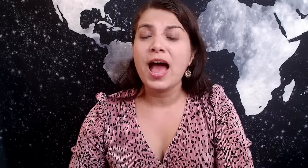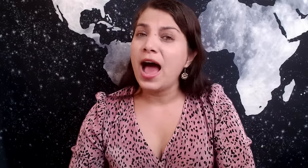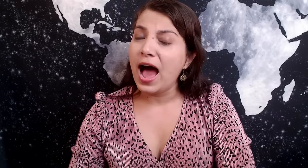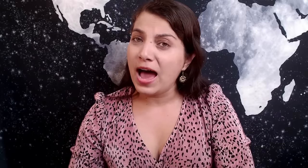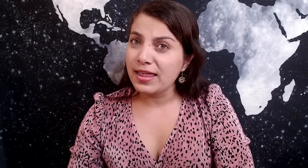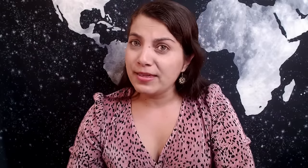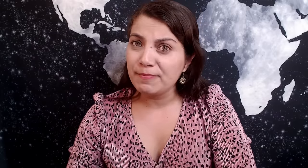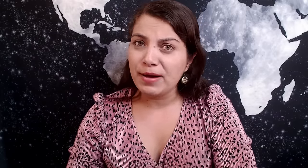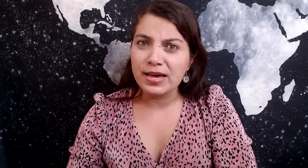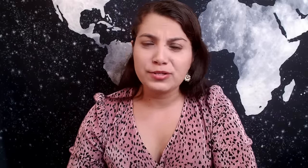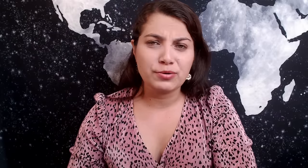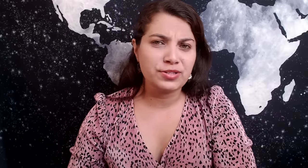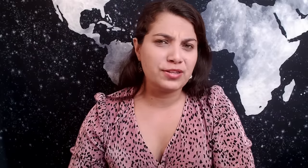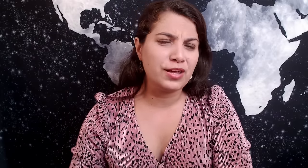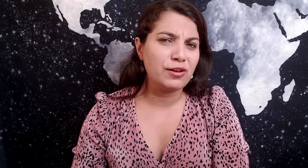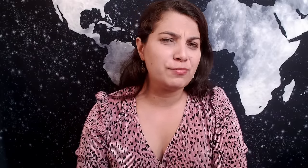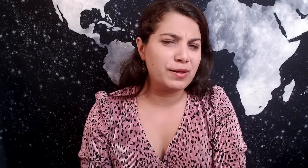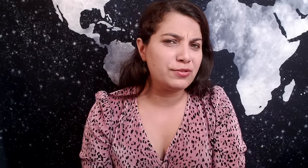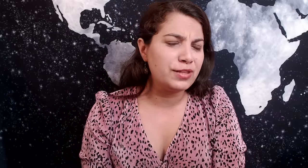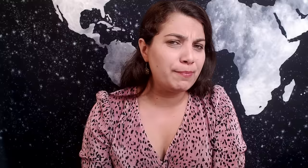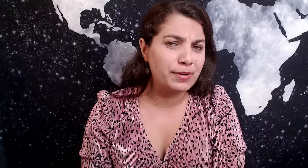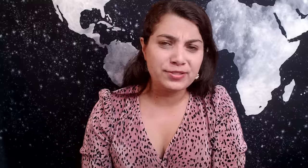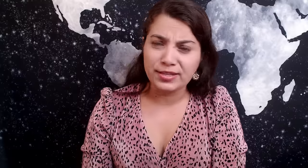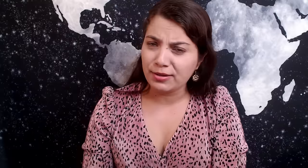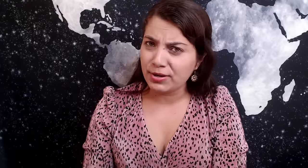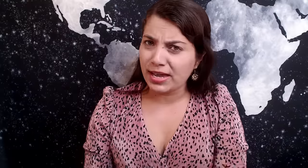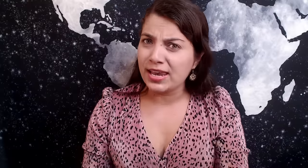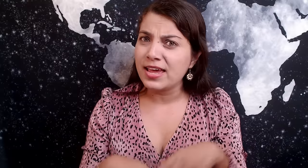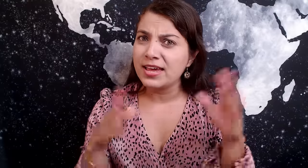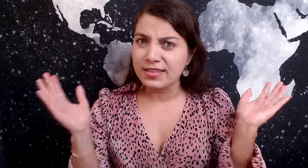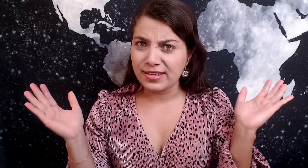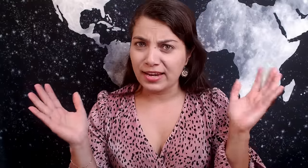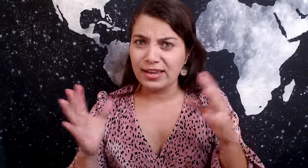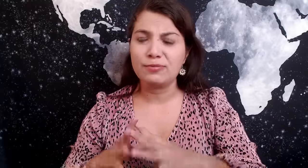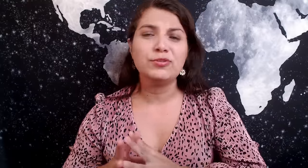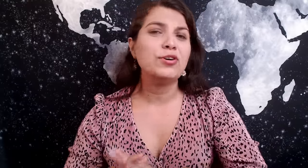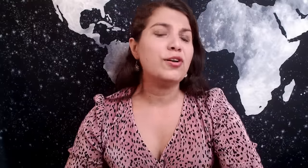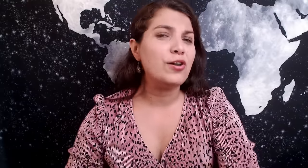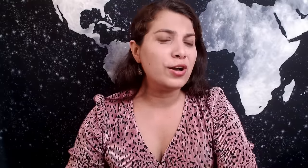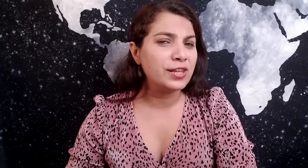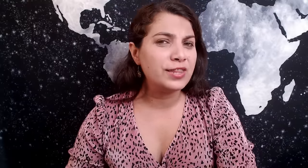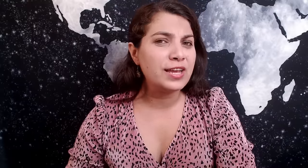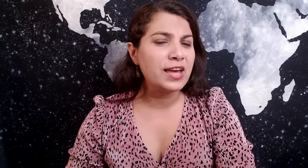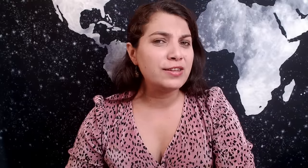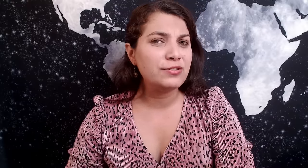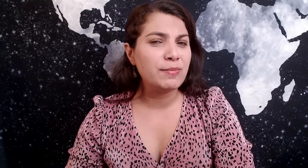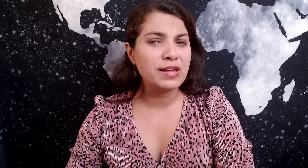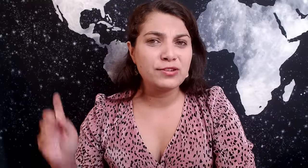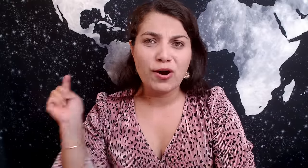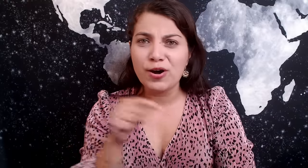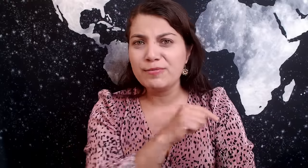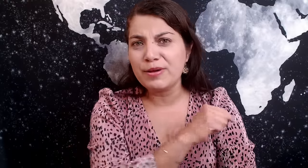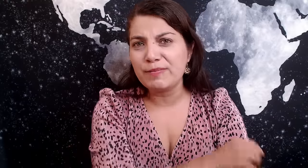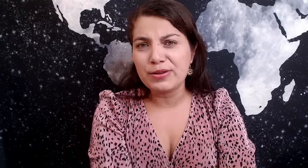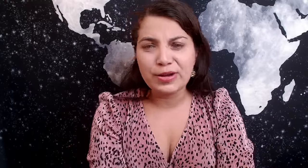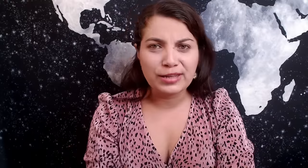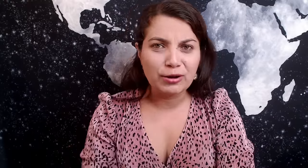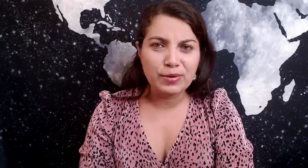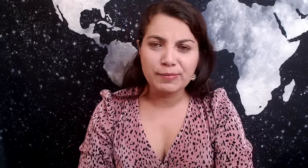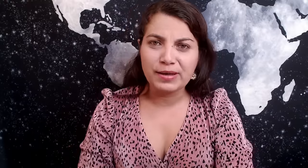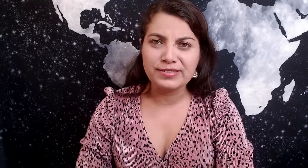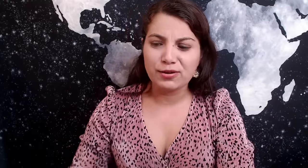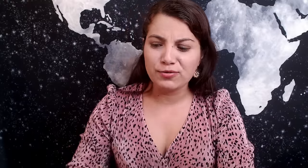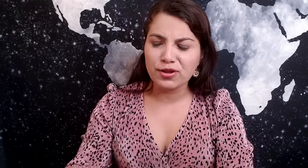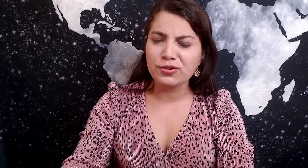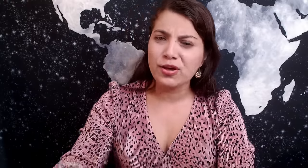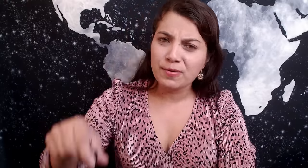campaña. Además, Suecia sigue los pasos del presidente Bukele. ¿Será que el mundo lo critica? Decir más. Hoy, bienvenidos. ¿Qué tal? ¿Cómo